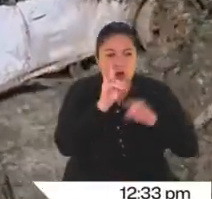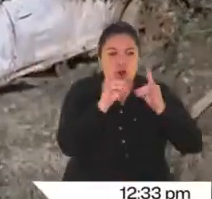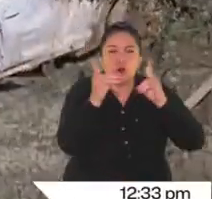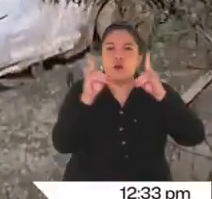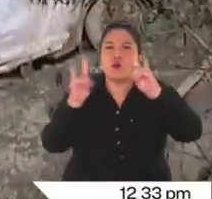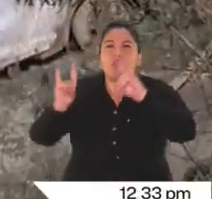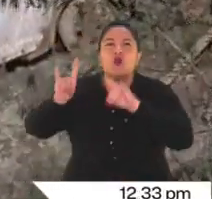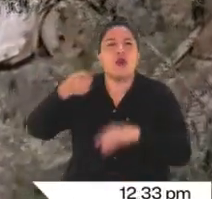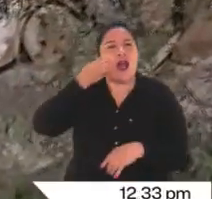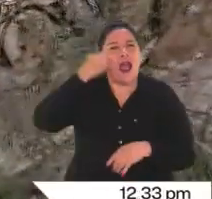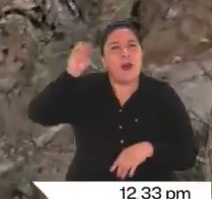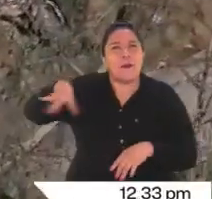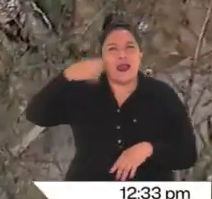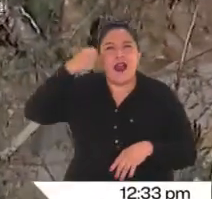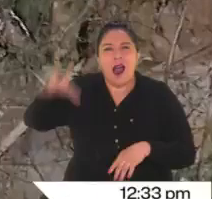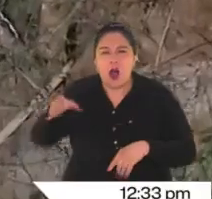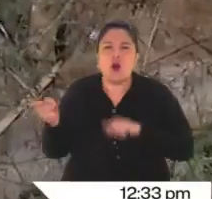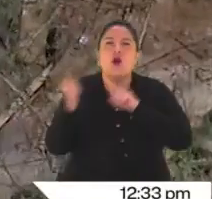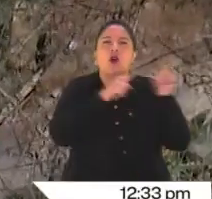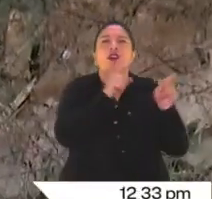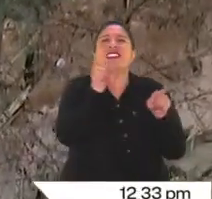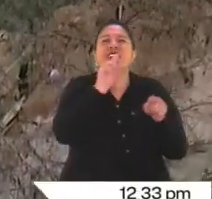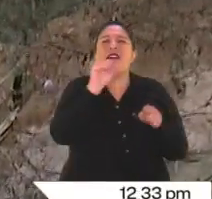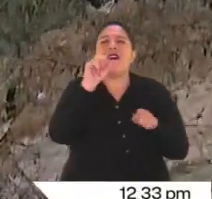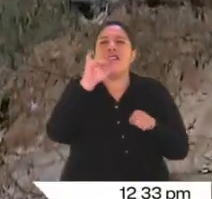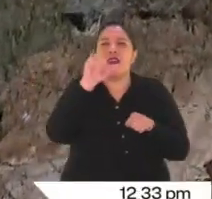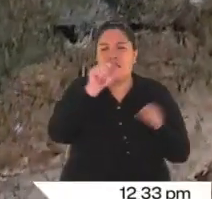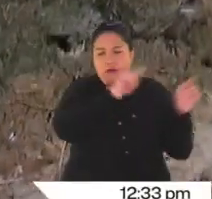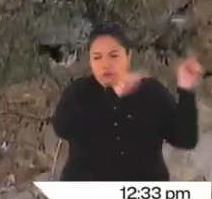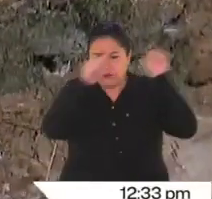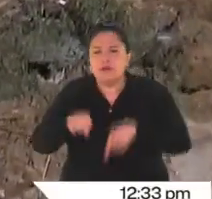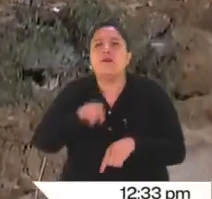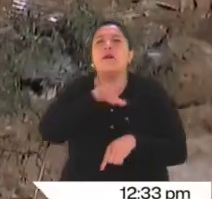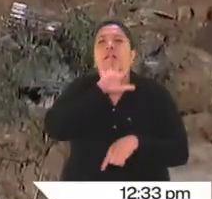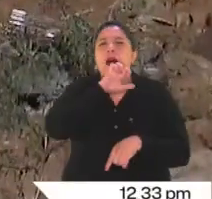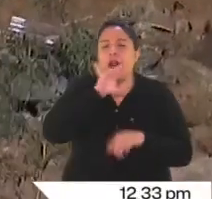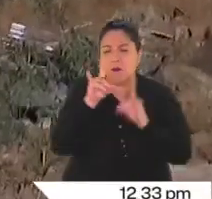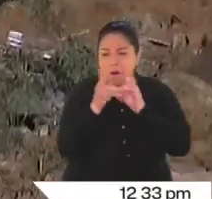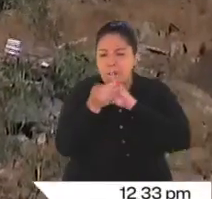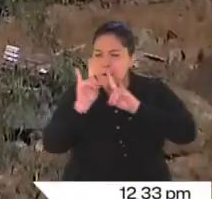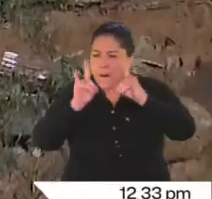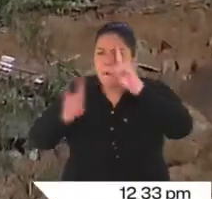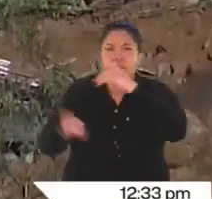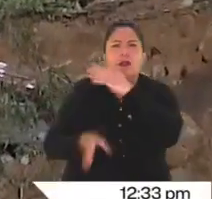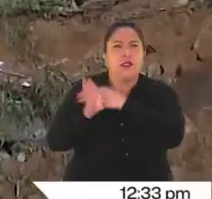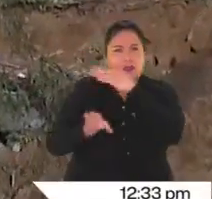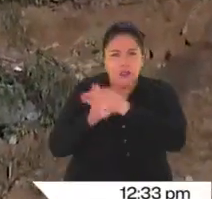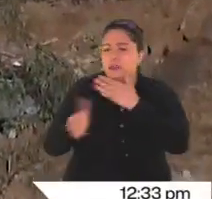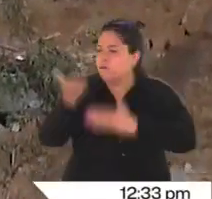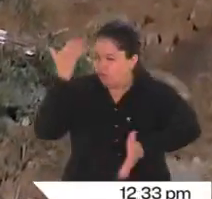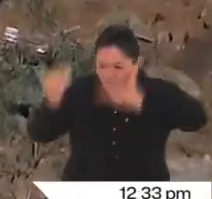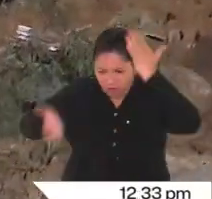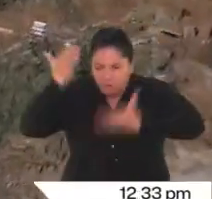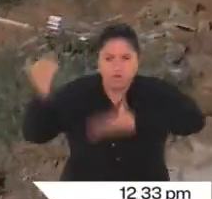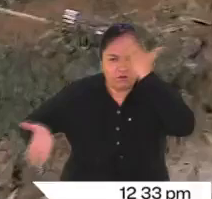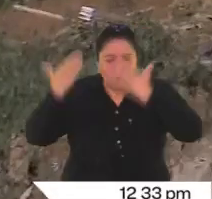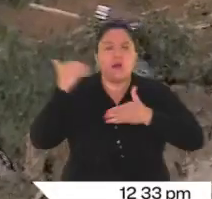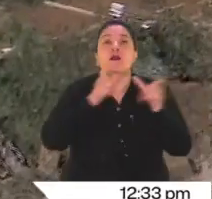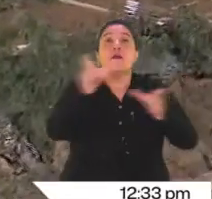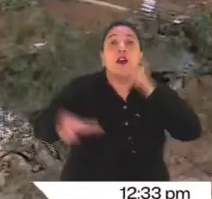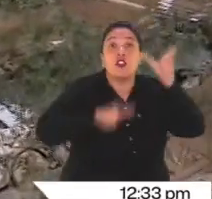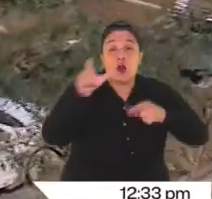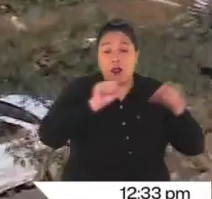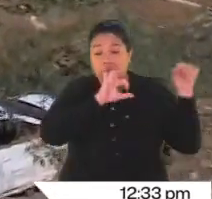y también de Sabaneta que están en este punto precisamente ayudando. Estamos aquí con algunos de los colaboradores, personas de la comunidad que vinieron a